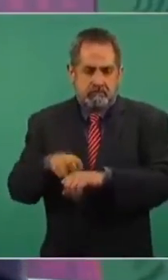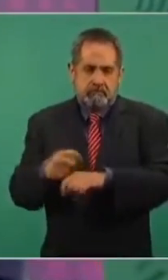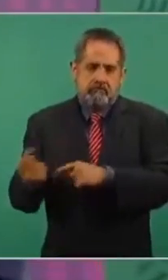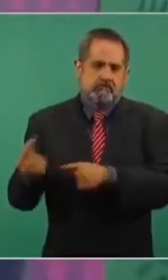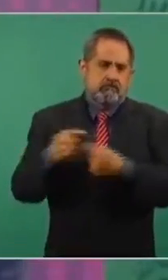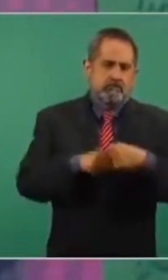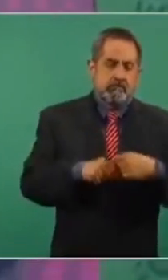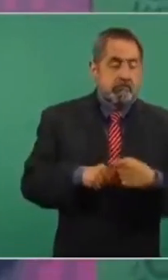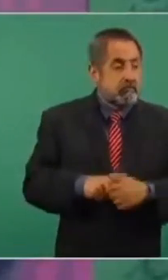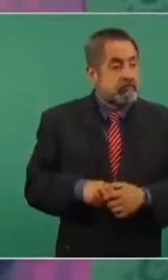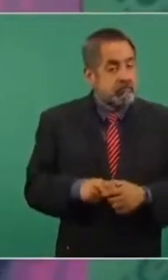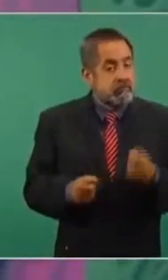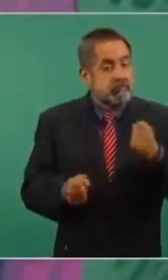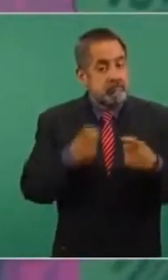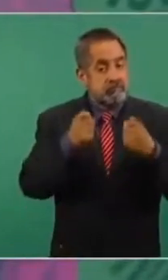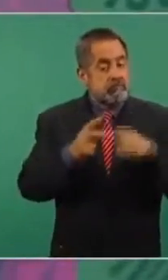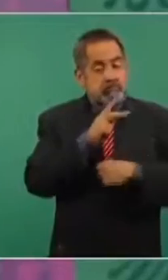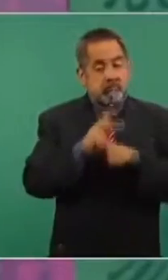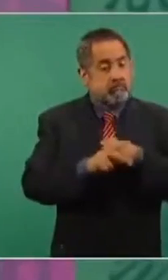No querían